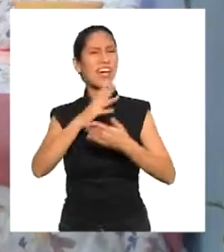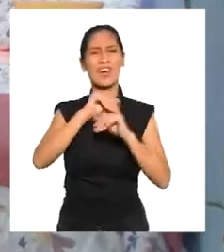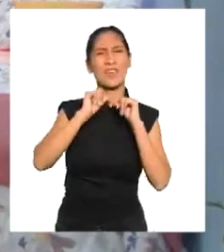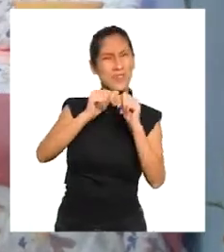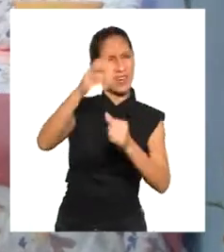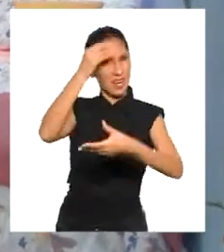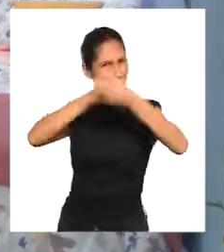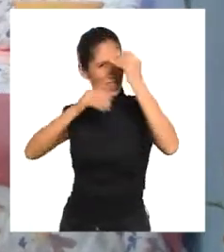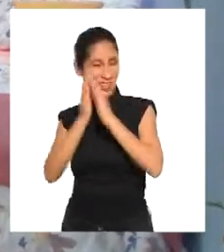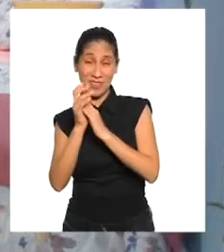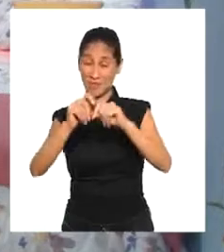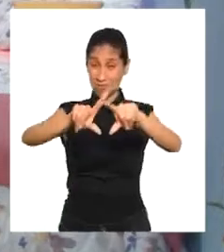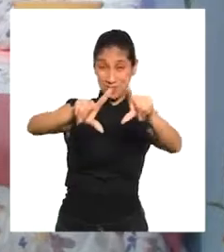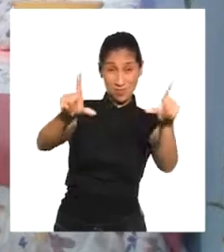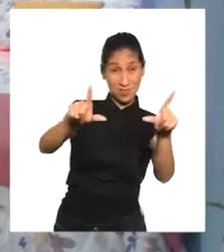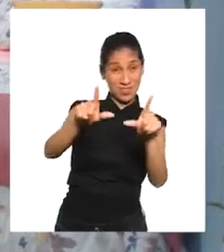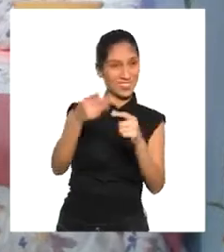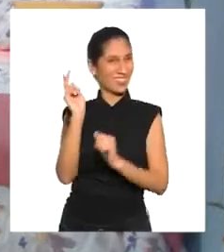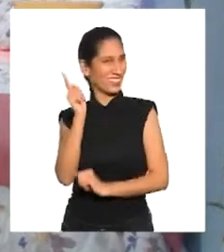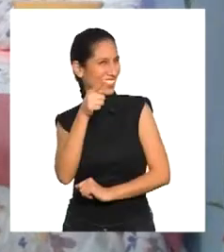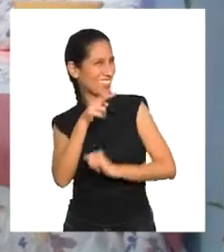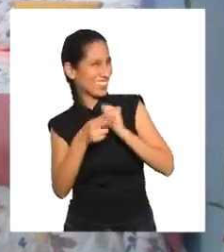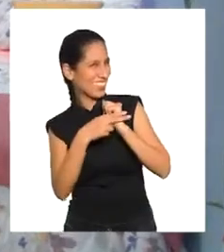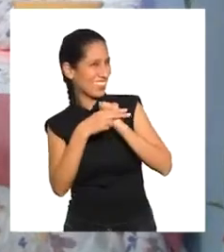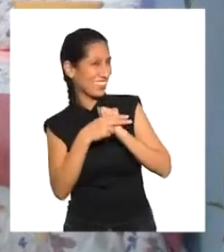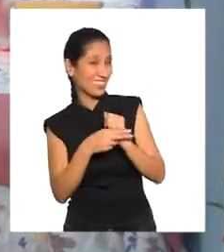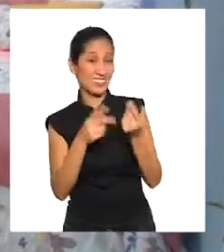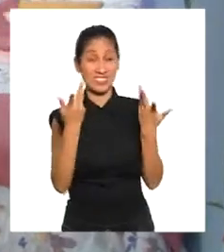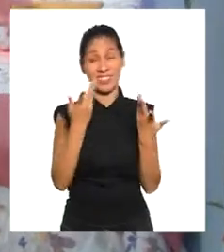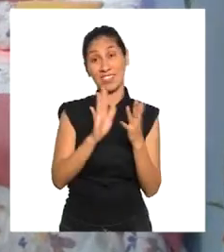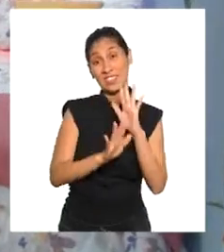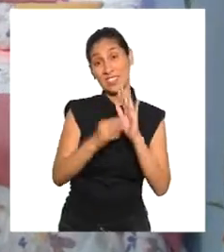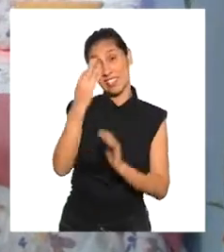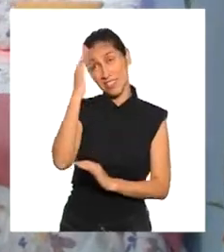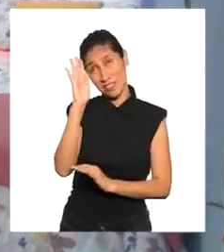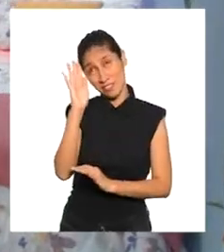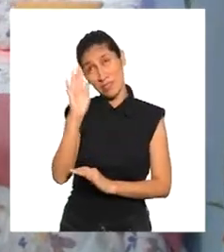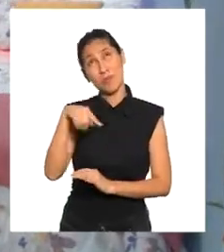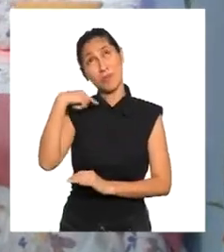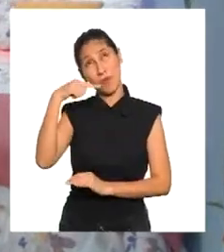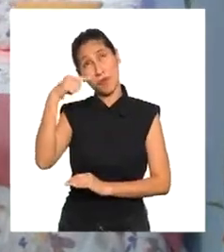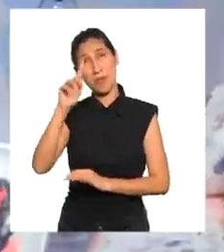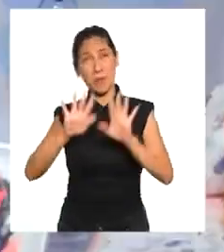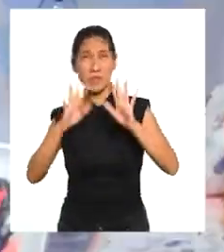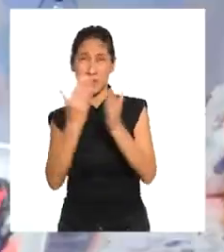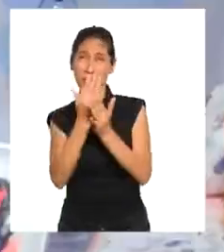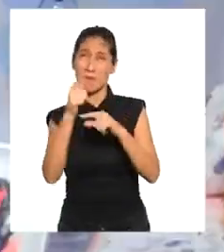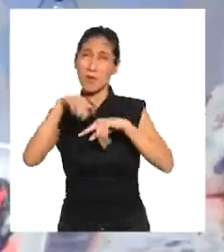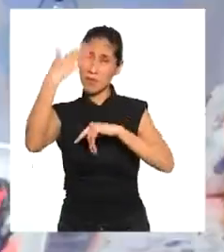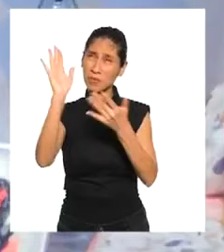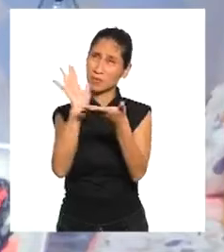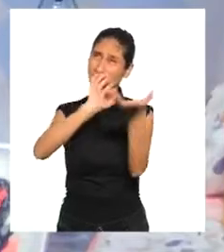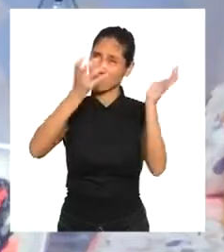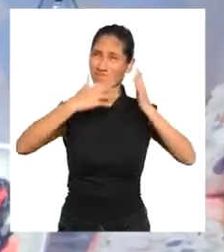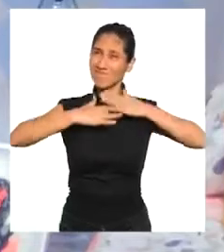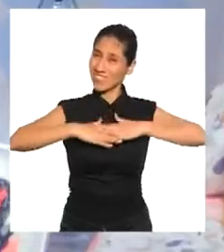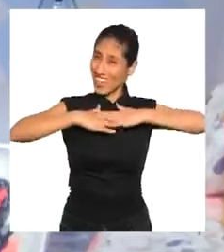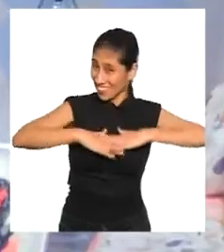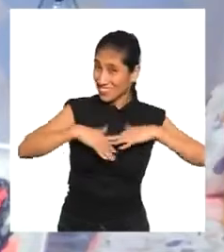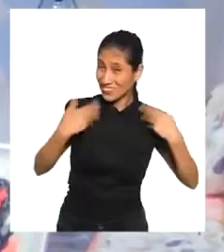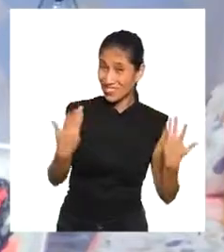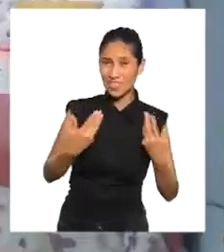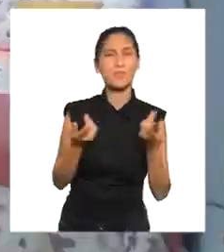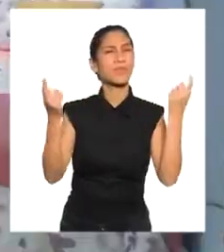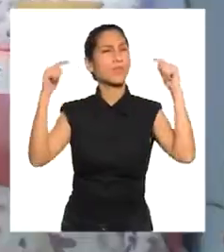seguir estudiando de forma ágil y segura. El día siempre puede mejorar, ¿no es así? Volviendo a nuestro tema del